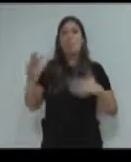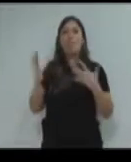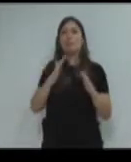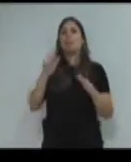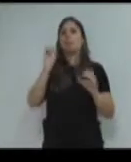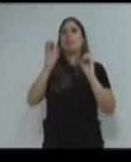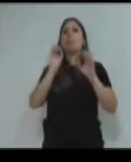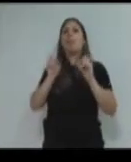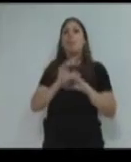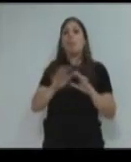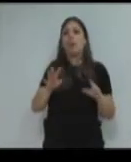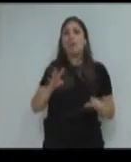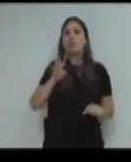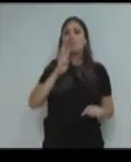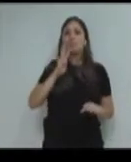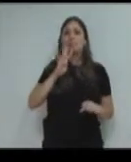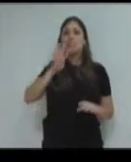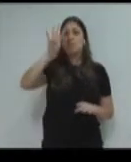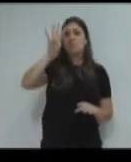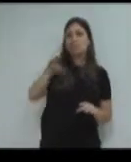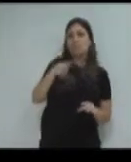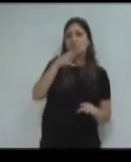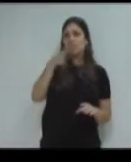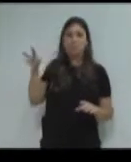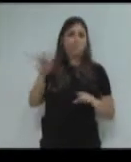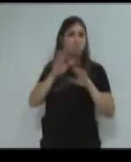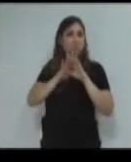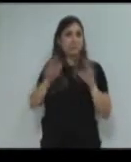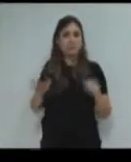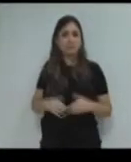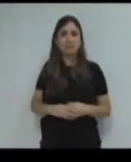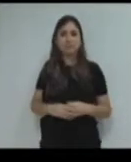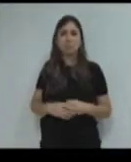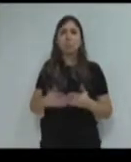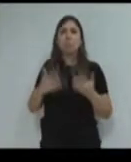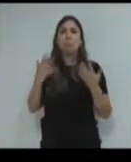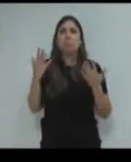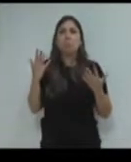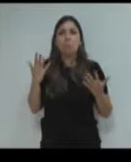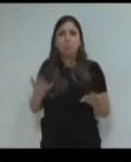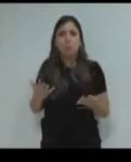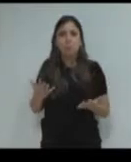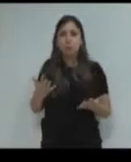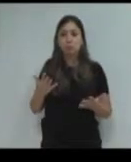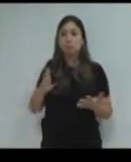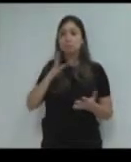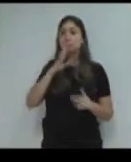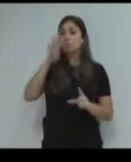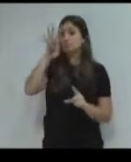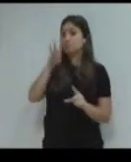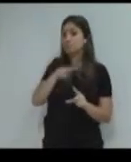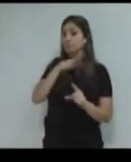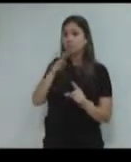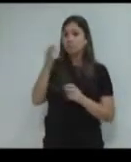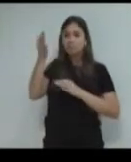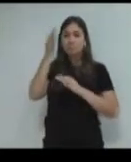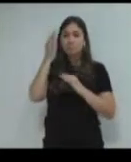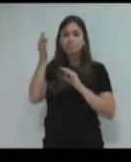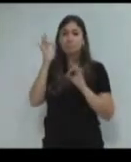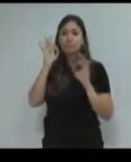alzada, 4 filas, 5 columnas, sin decirle a esa tabla